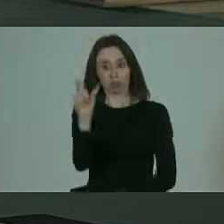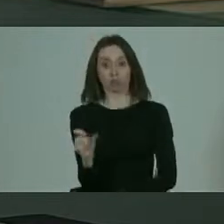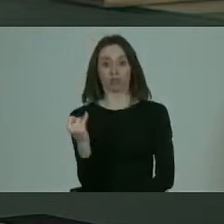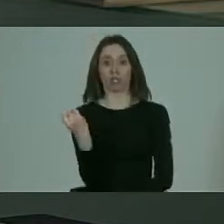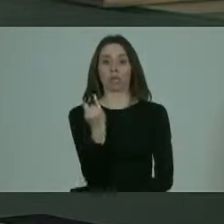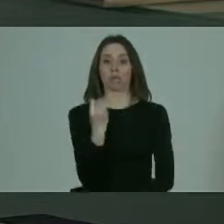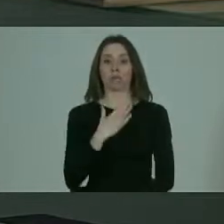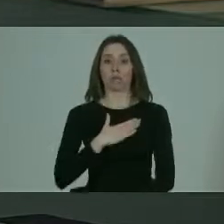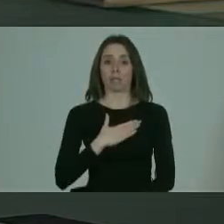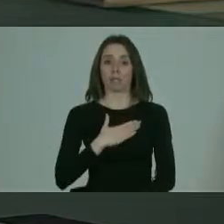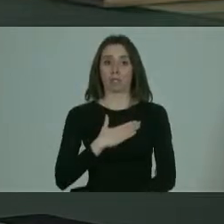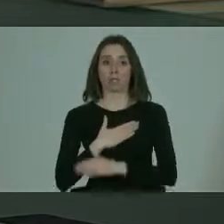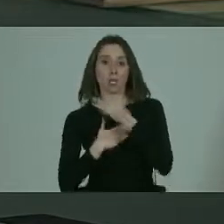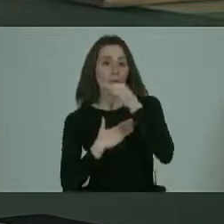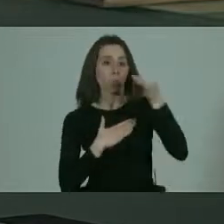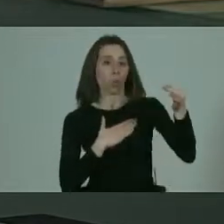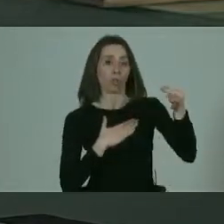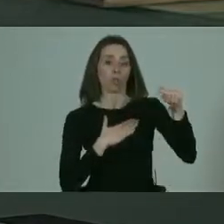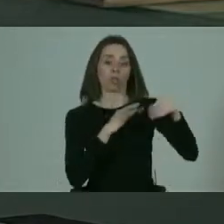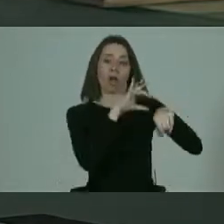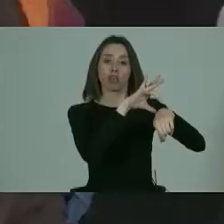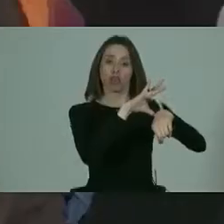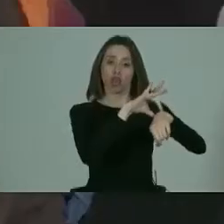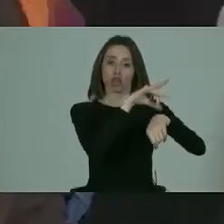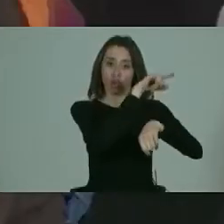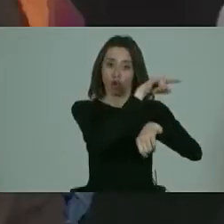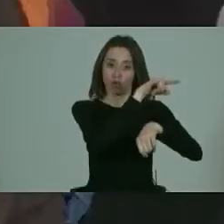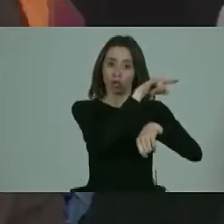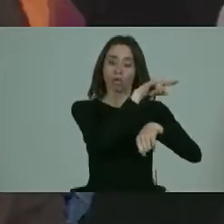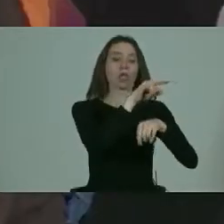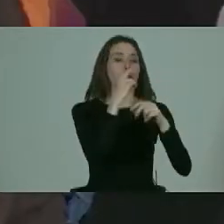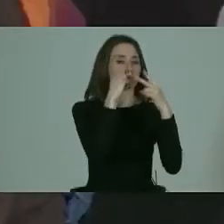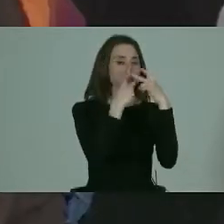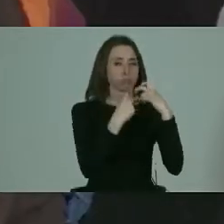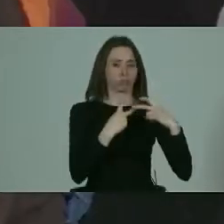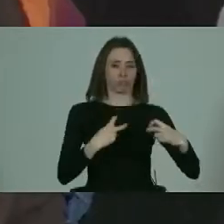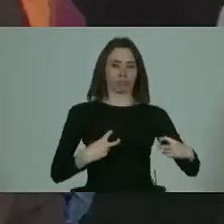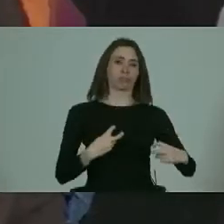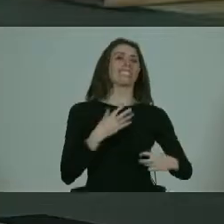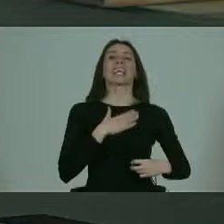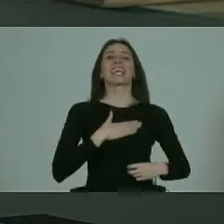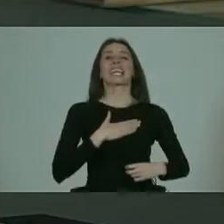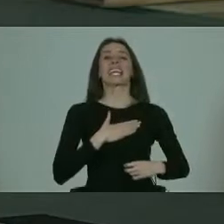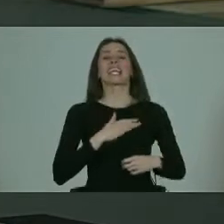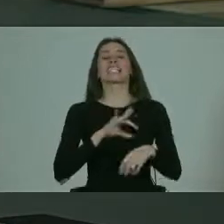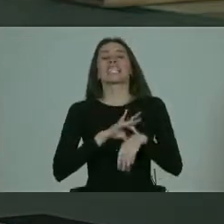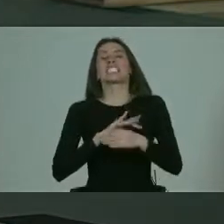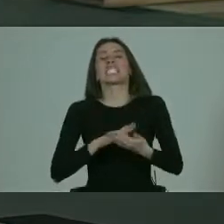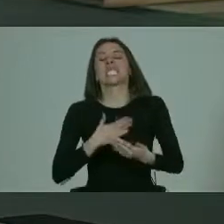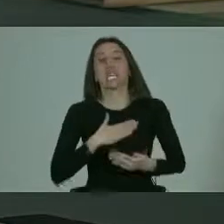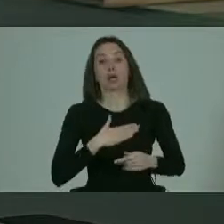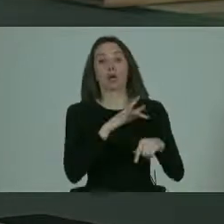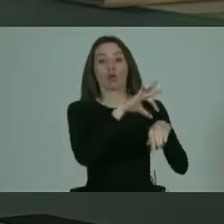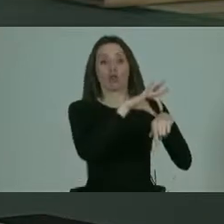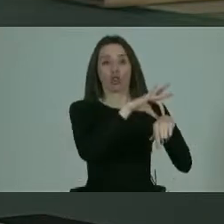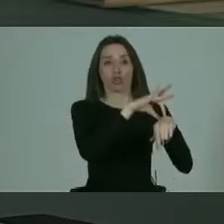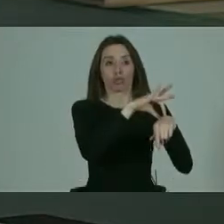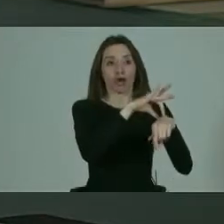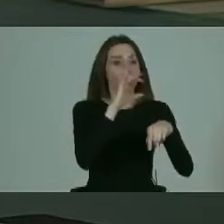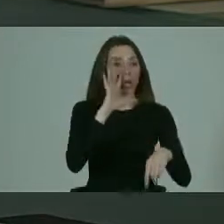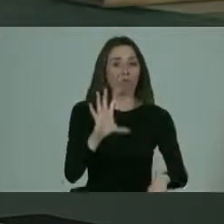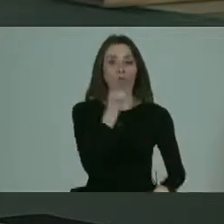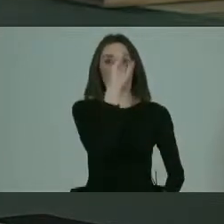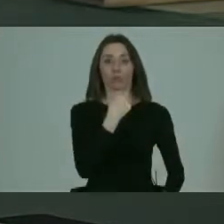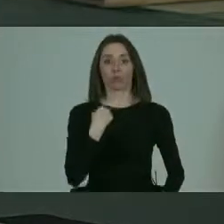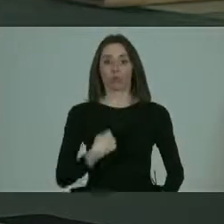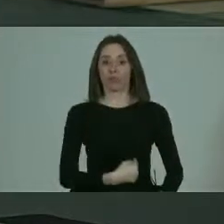le cuentas al médico para que llegue al mejor diagnóstico lo que quiere referente a la salud y al médico llegará al mejor diagnóstico